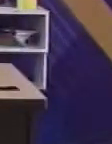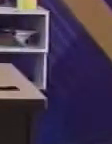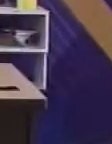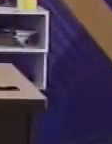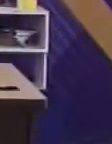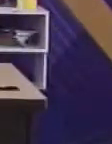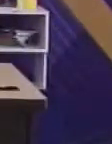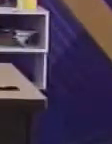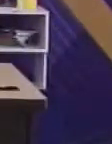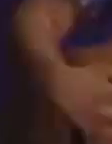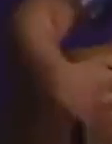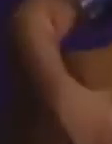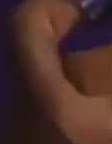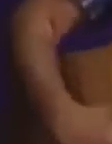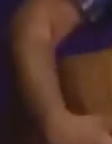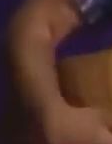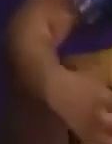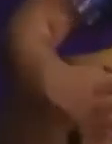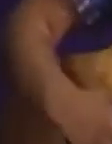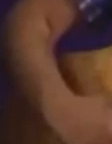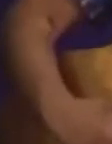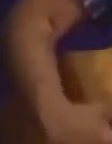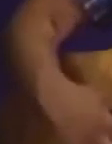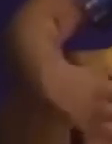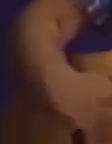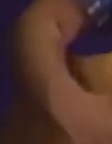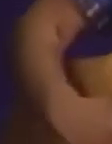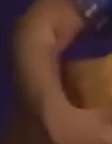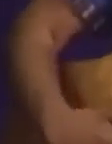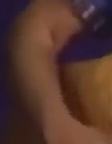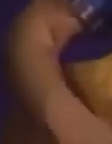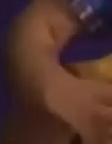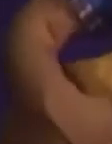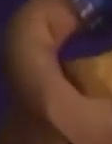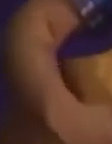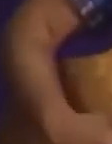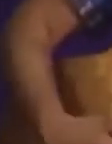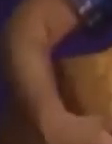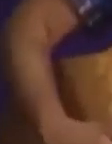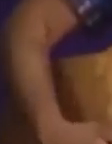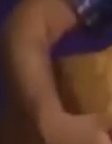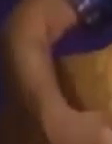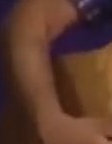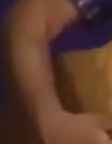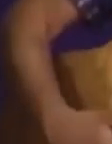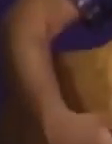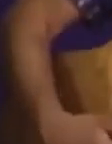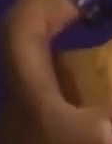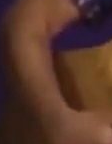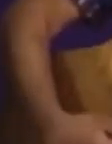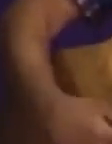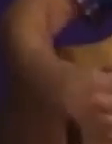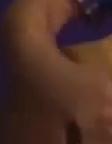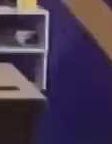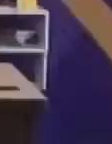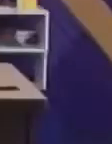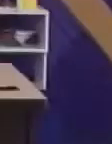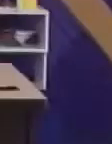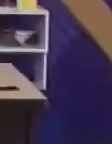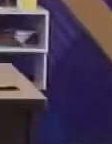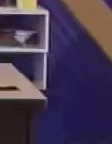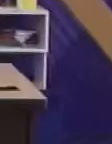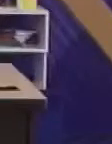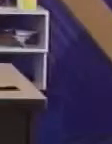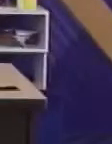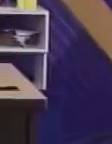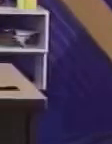Buenas tardes al sur, gracias por el mar y por el río. Traigo tomate,